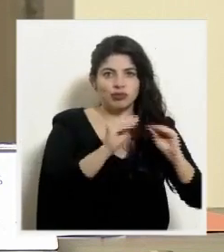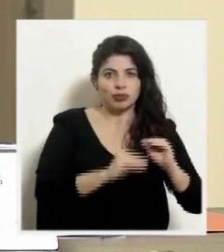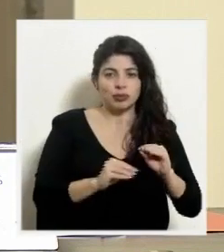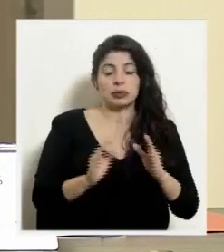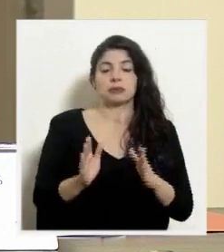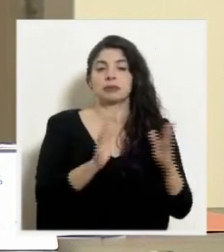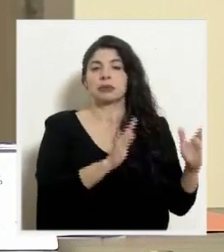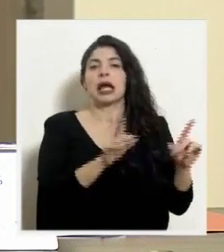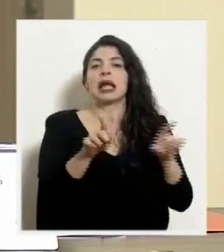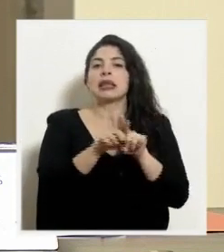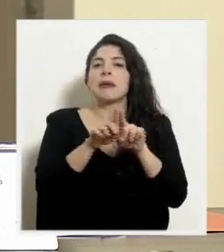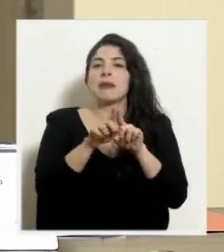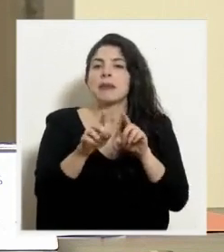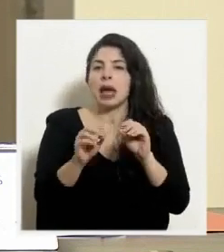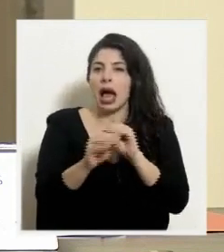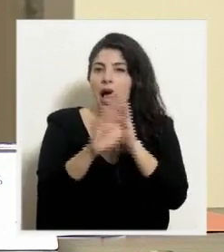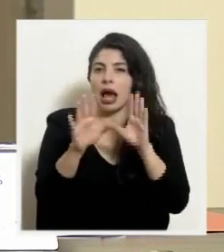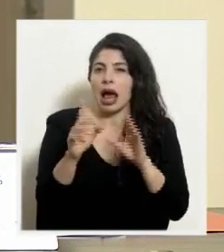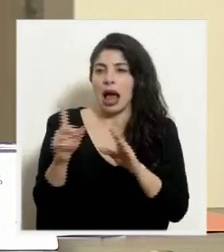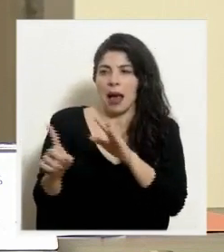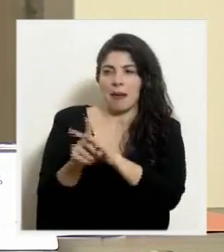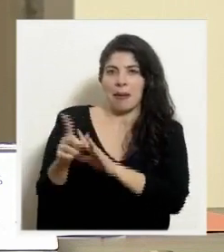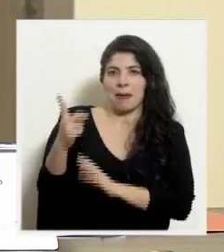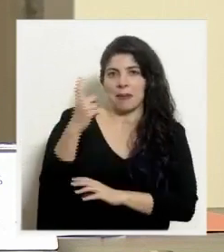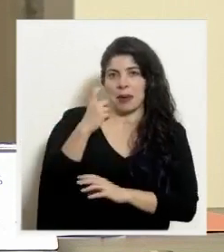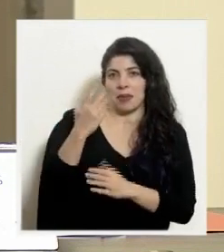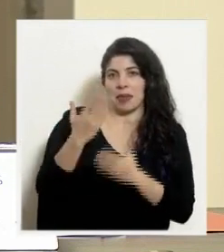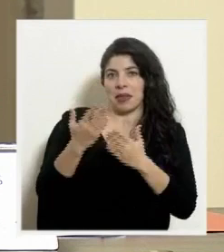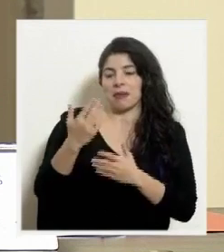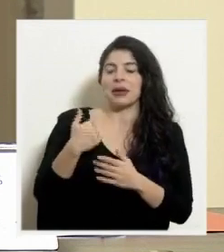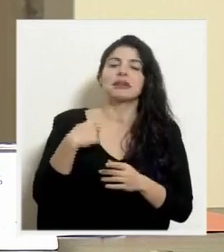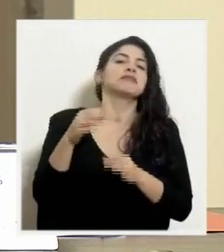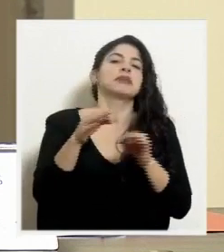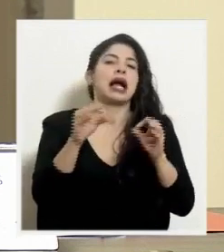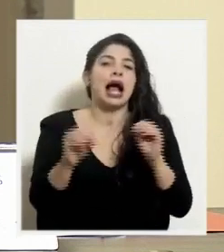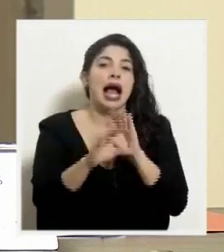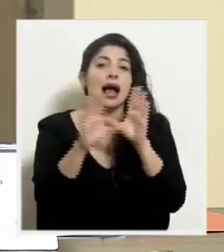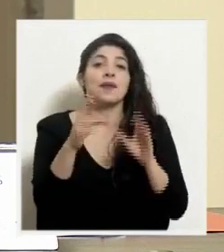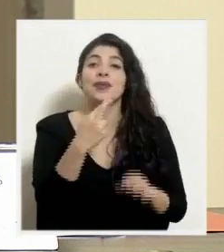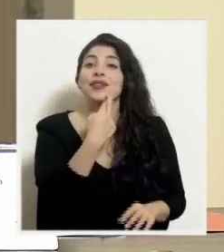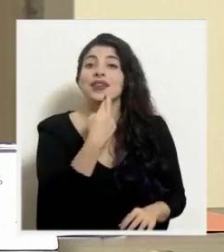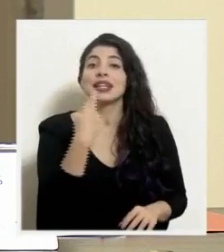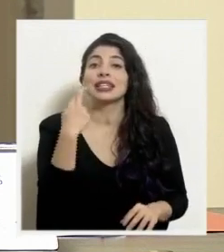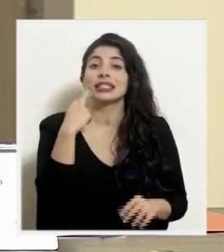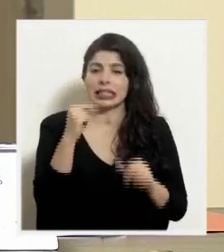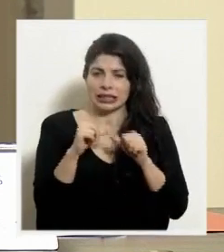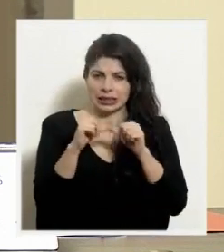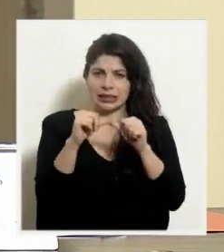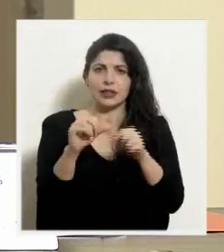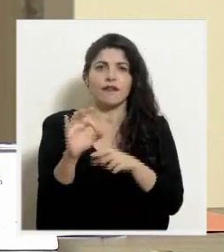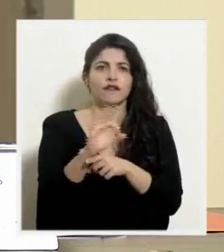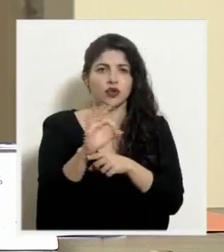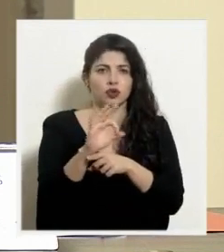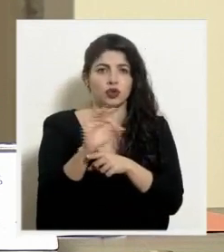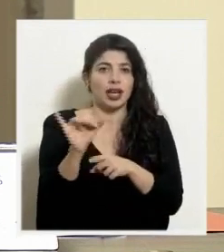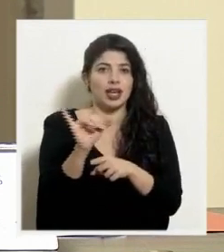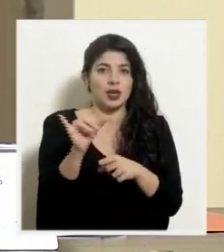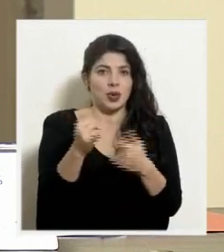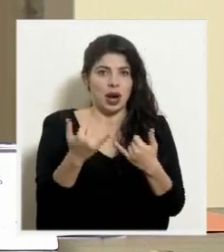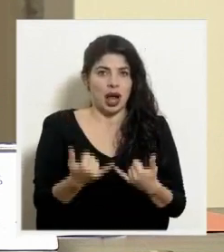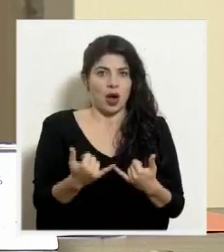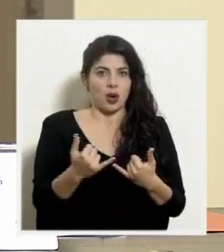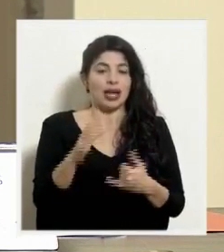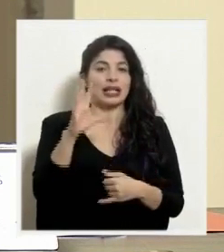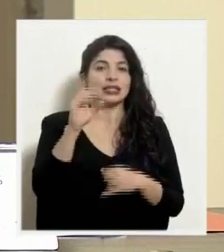aclarar, porque ya nos surgió una pregunta por ahí que me imagino que vendrá, es los restaurantes siguen funcionando como están actualmente